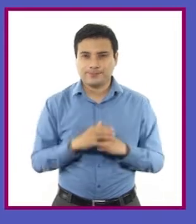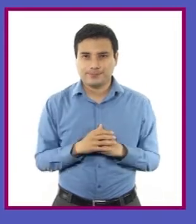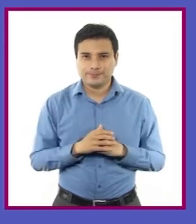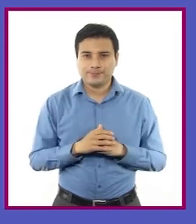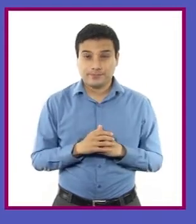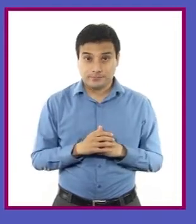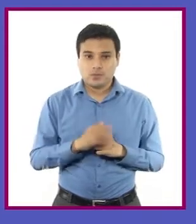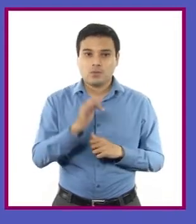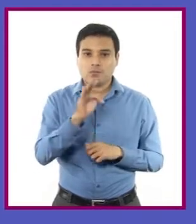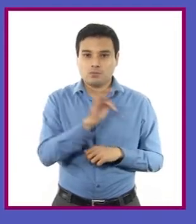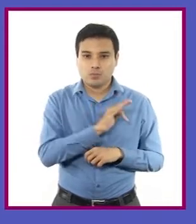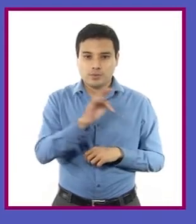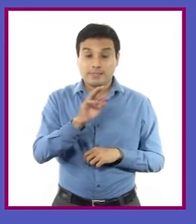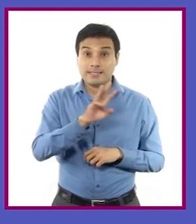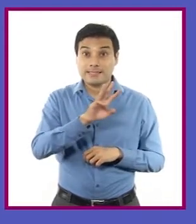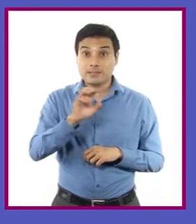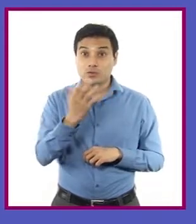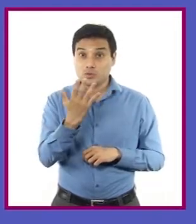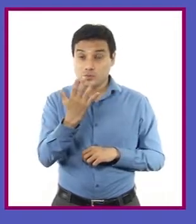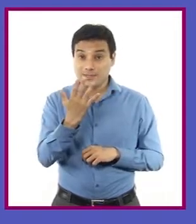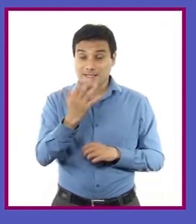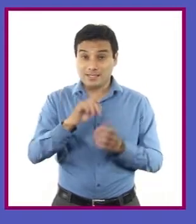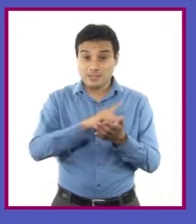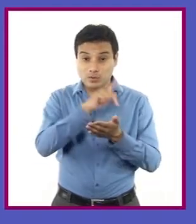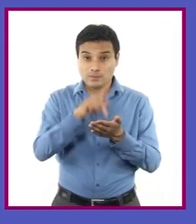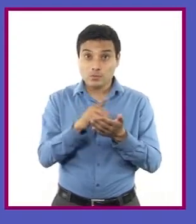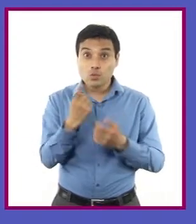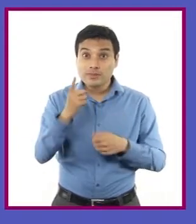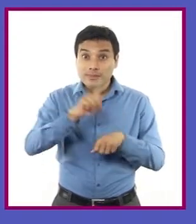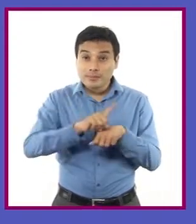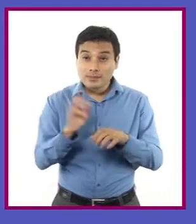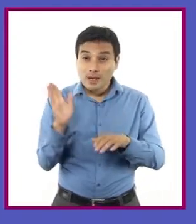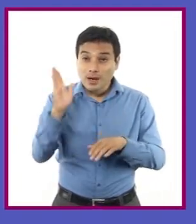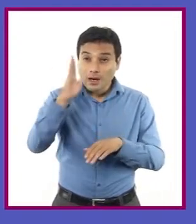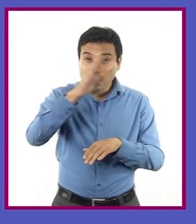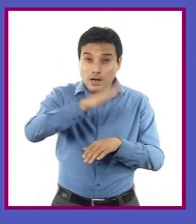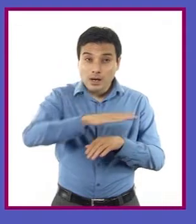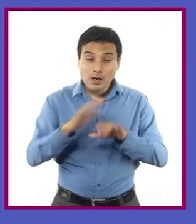hasta 350 kilómetros en un solo día.